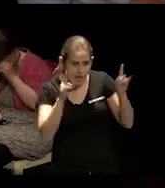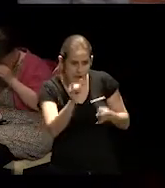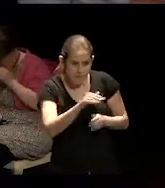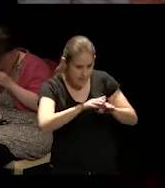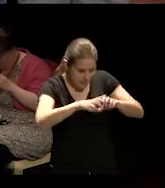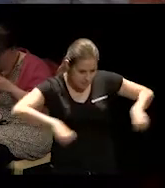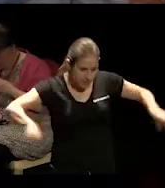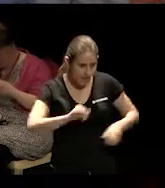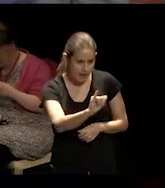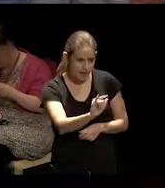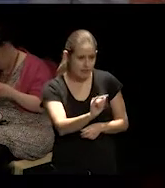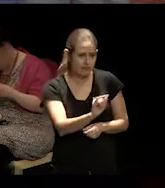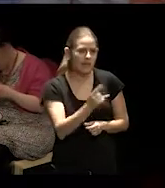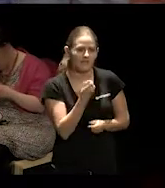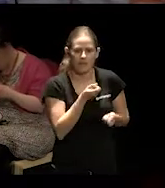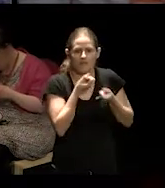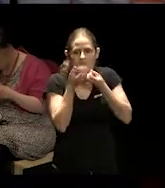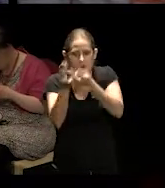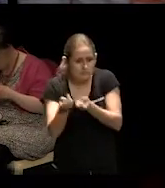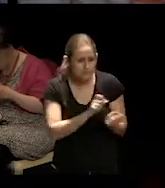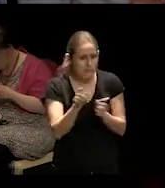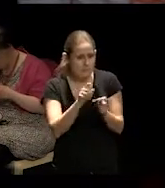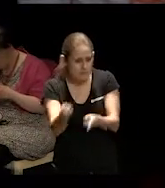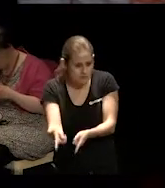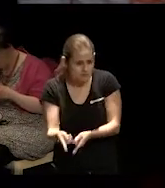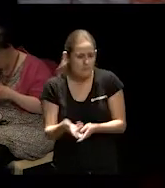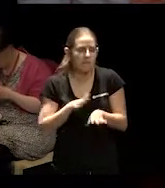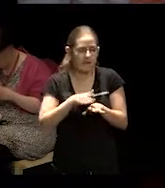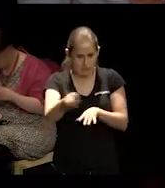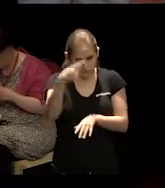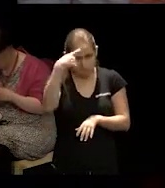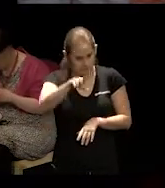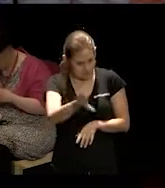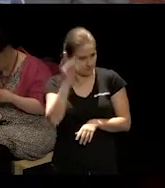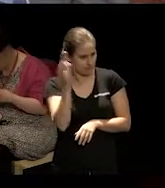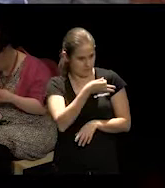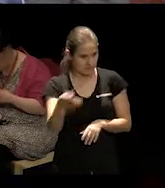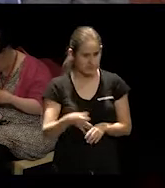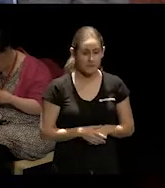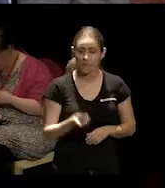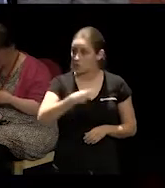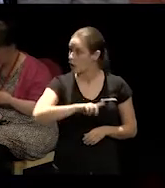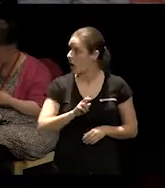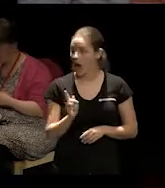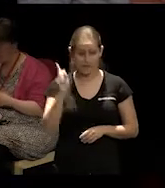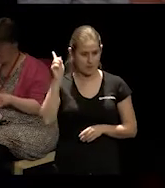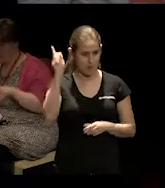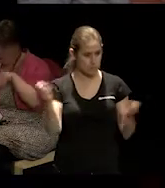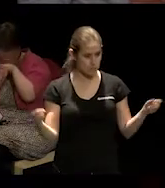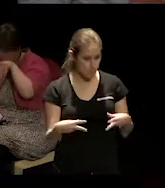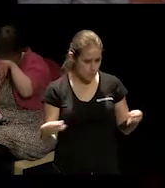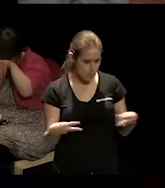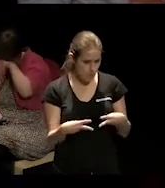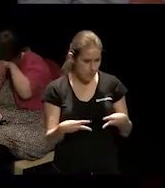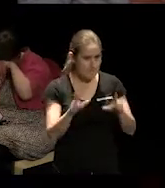subtitulado. Con eso se aprovecha el habitual subtitulado que tenemos por ahí arriba, las pantallas